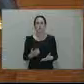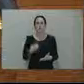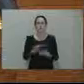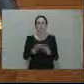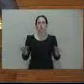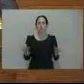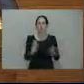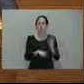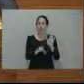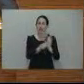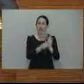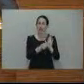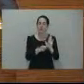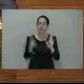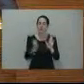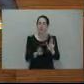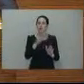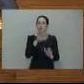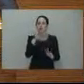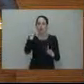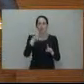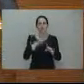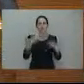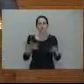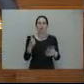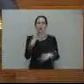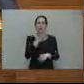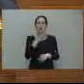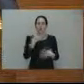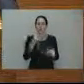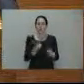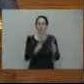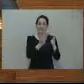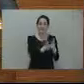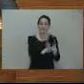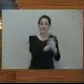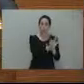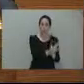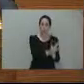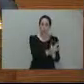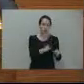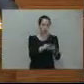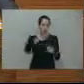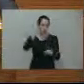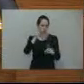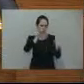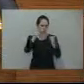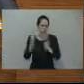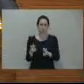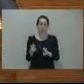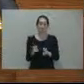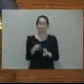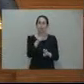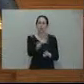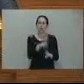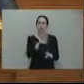ley sirva para desterrar un mito, el mito de que frente al sector del juego, como frente a tantas otras cuestiones, solo cabe